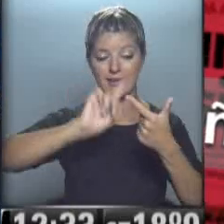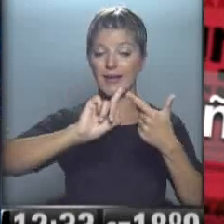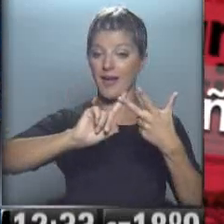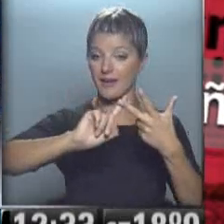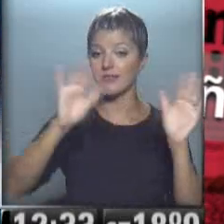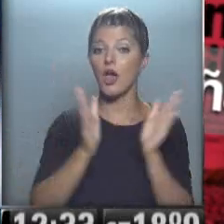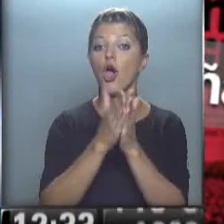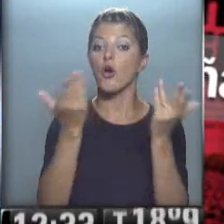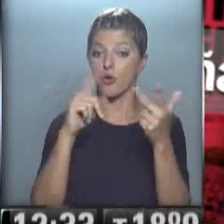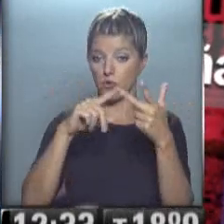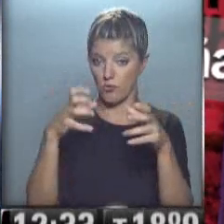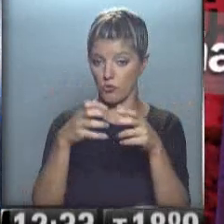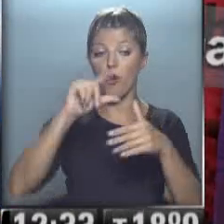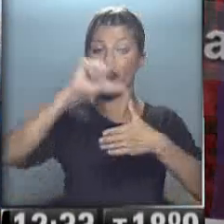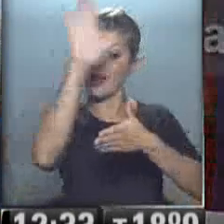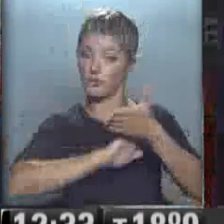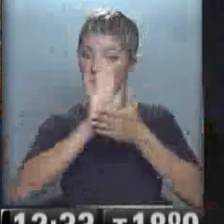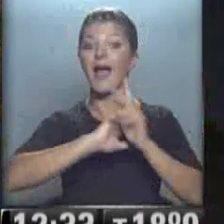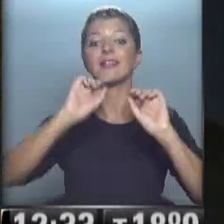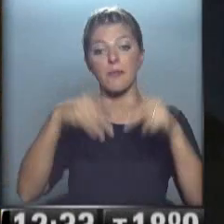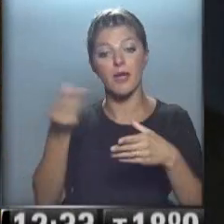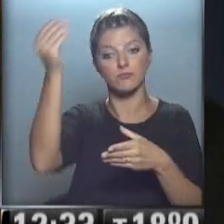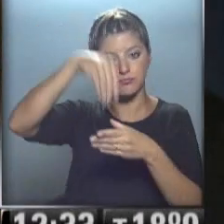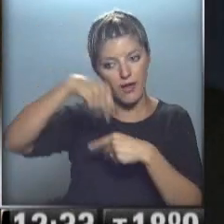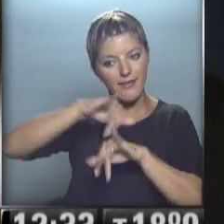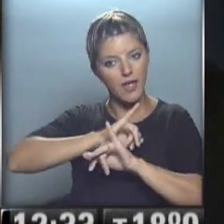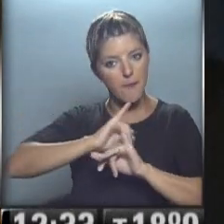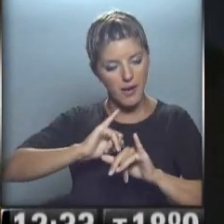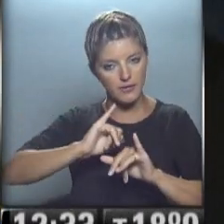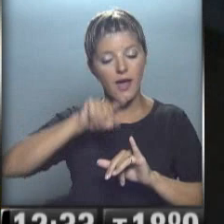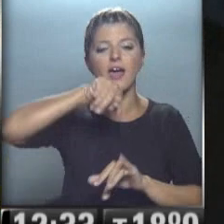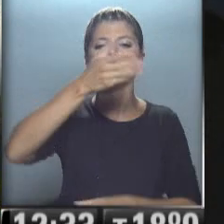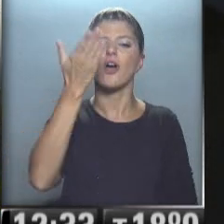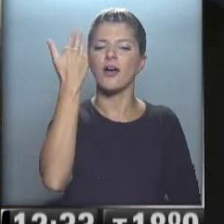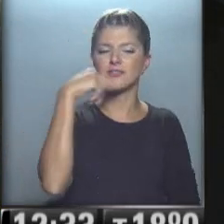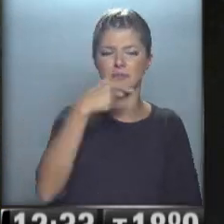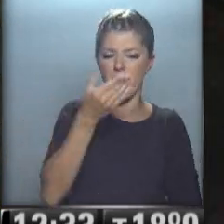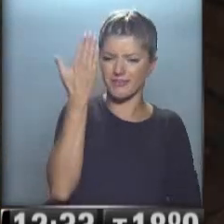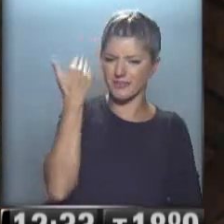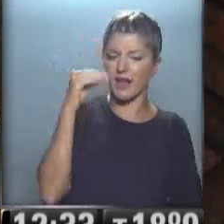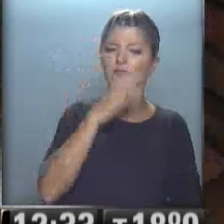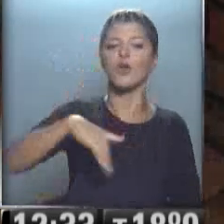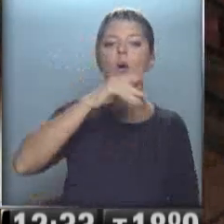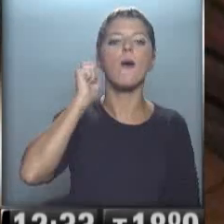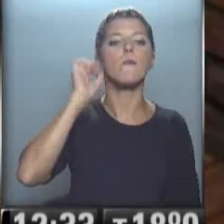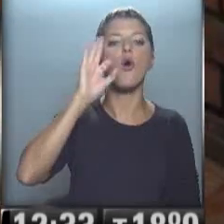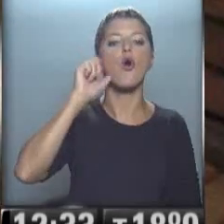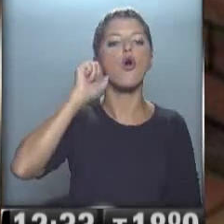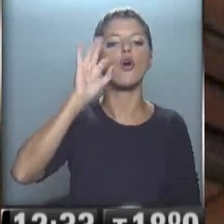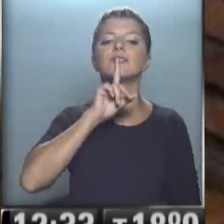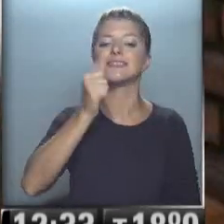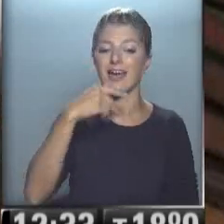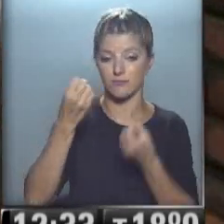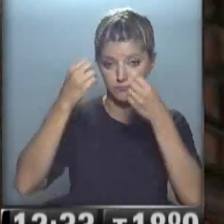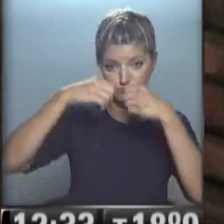periódicos asociados latinoamericanos nació hace algunas semanas en Bogotá la directora ejecutiva